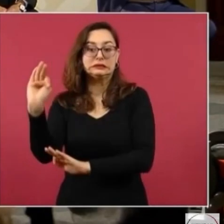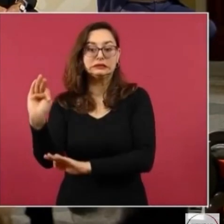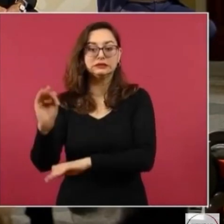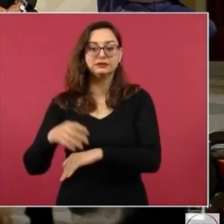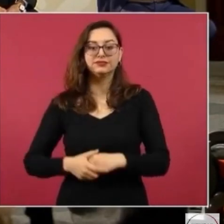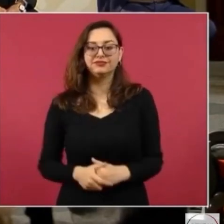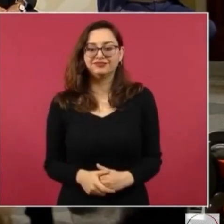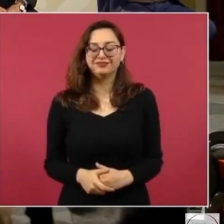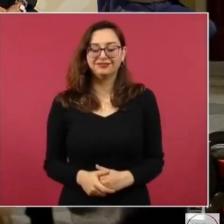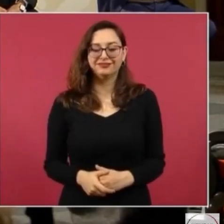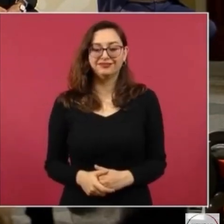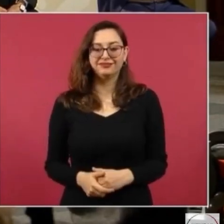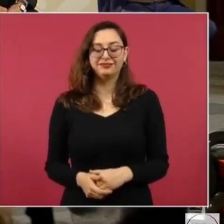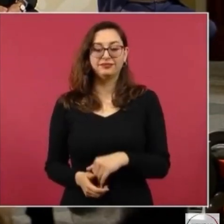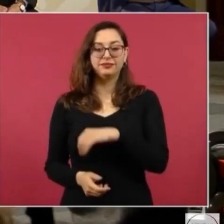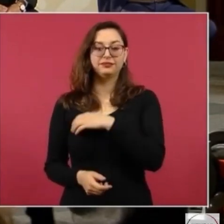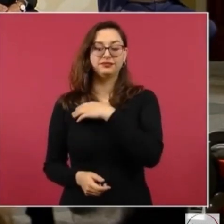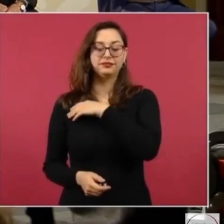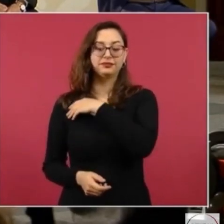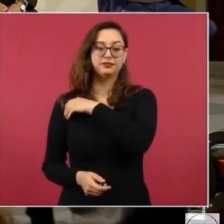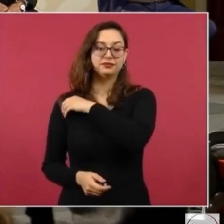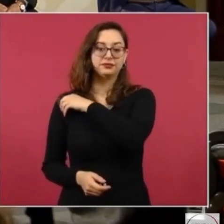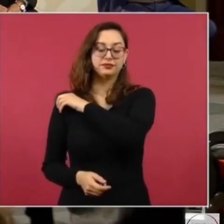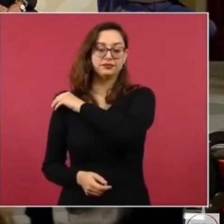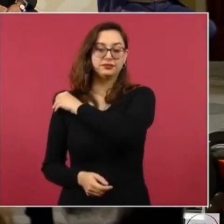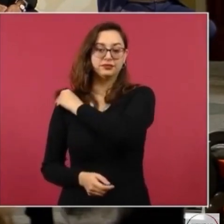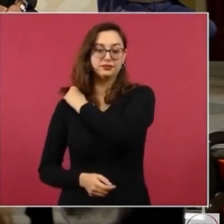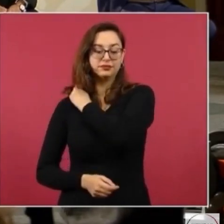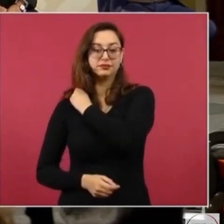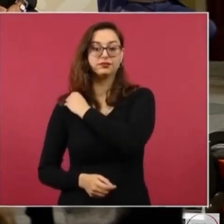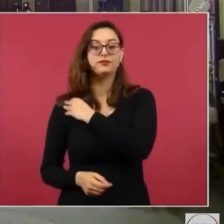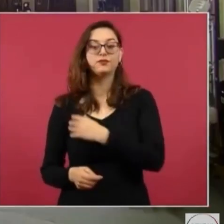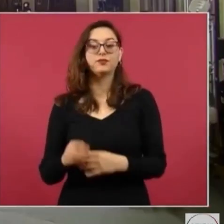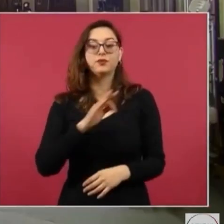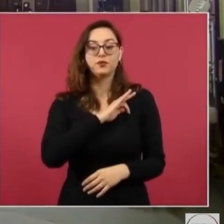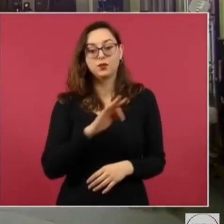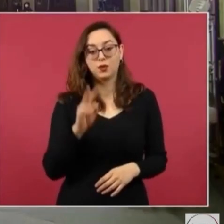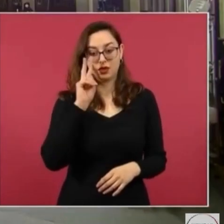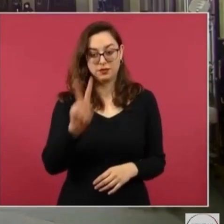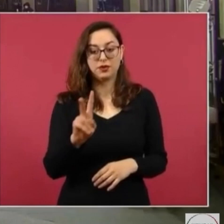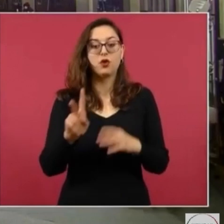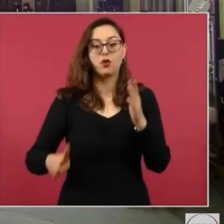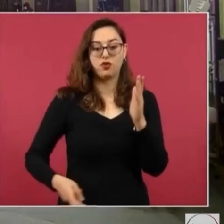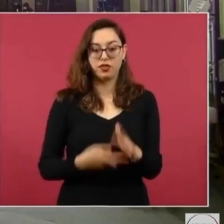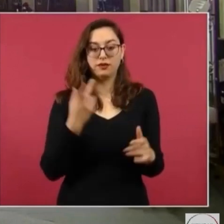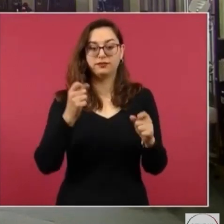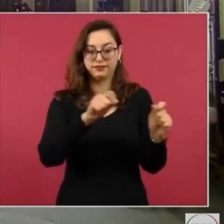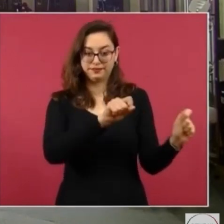Nada más basta. ¿Por qué no lo pones otra vez?